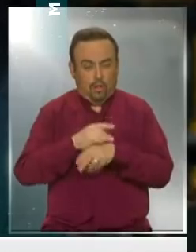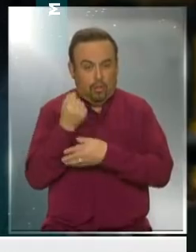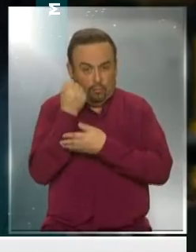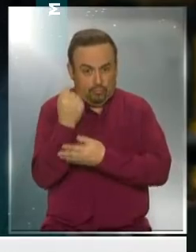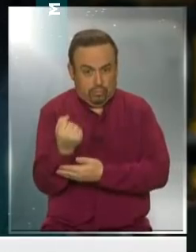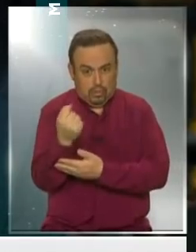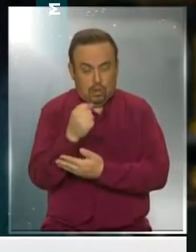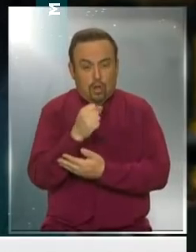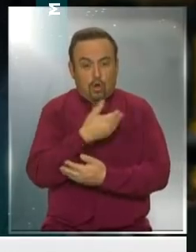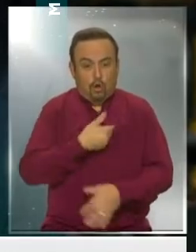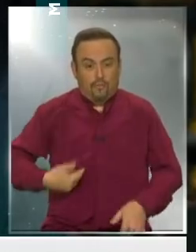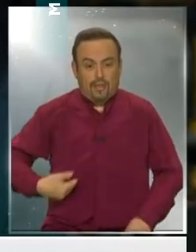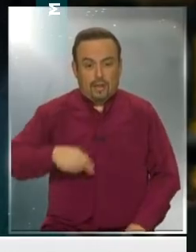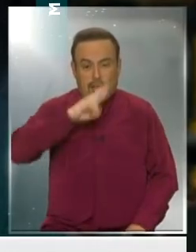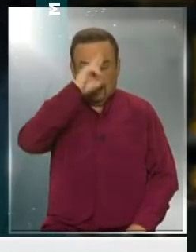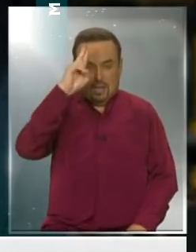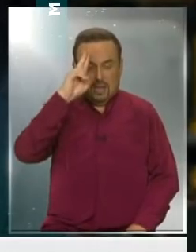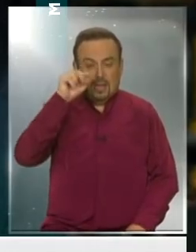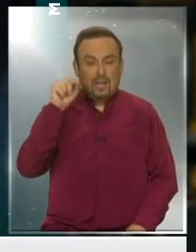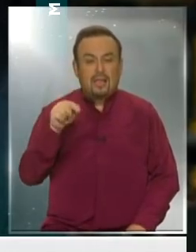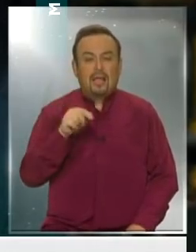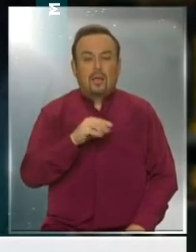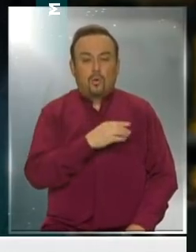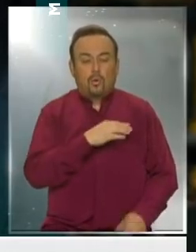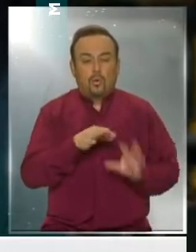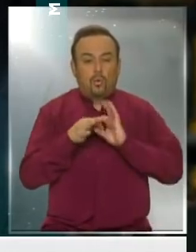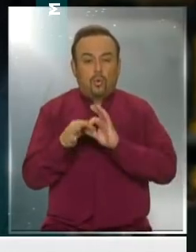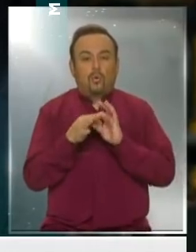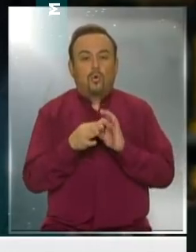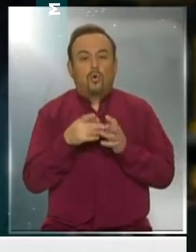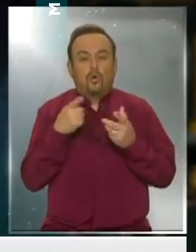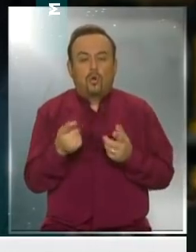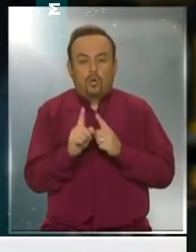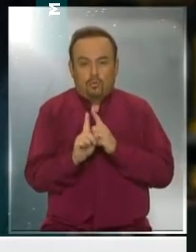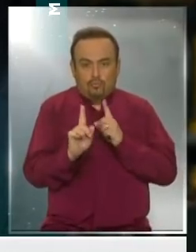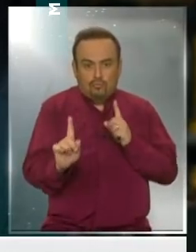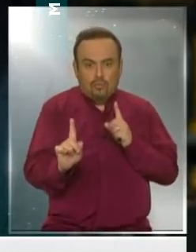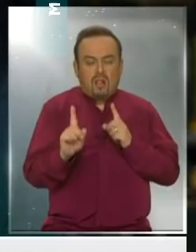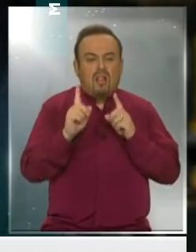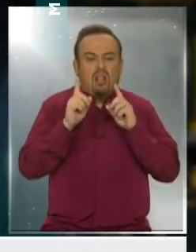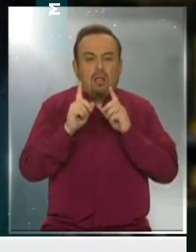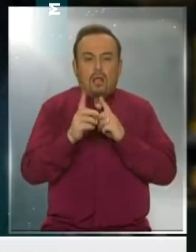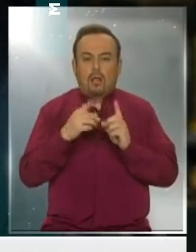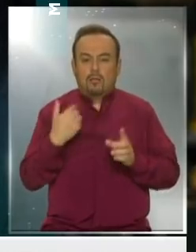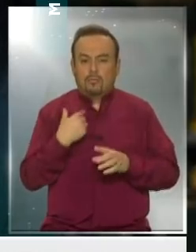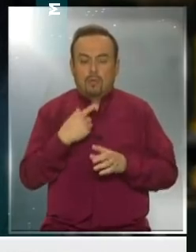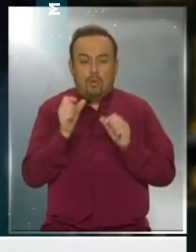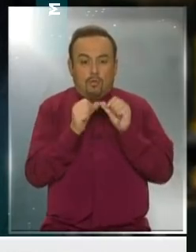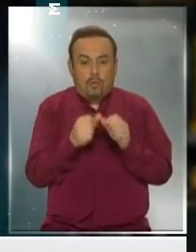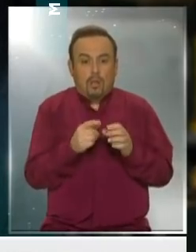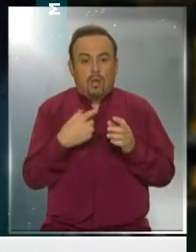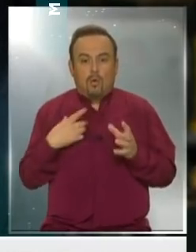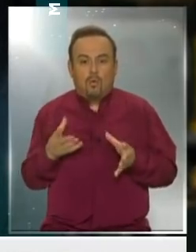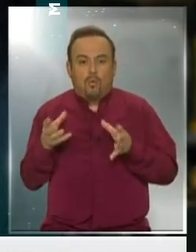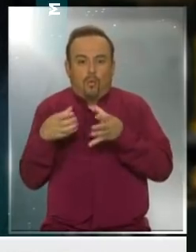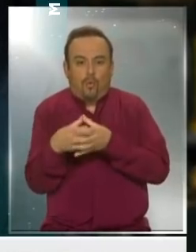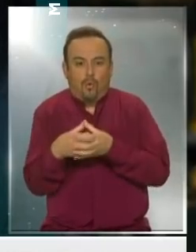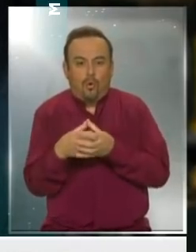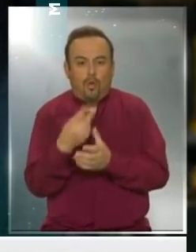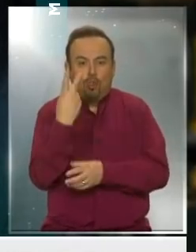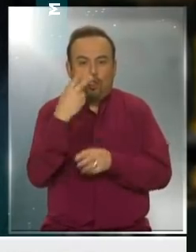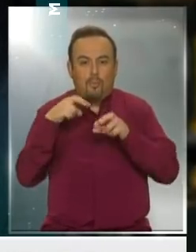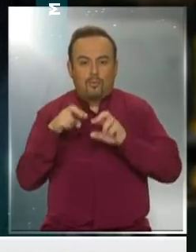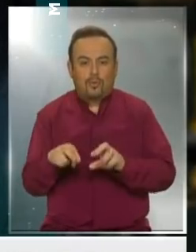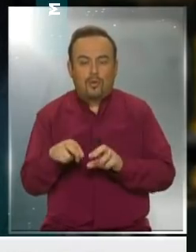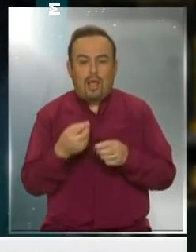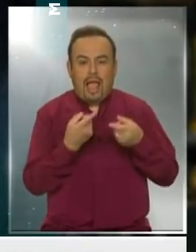del gobierno, tuvo que renunciar porque violó el distanciamiento social y el confinamiento para juntarse en dos